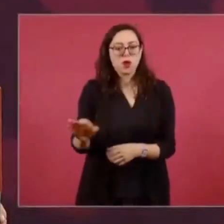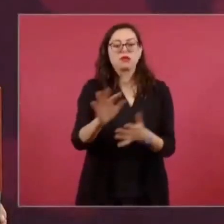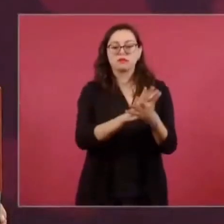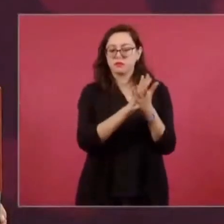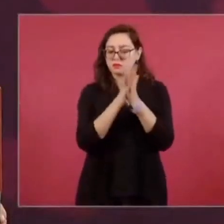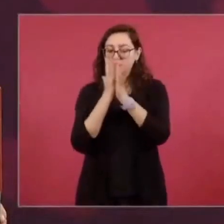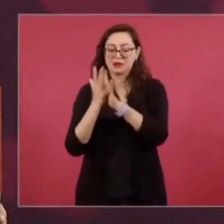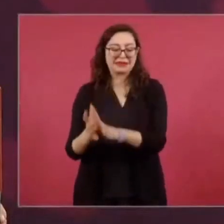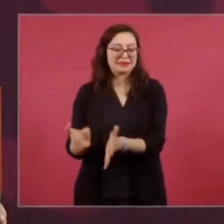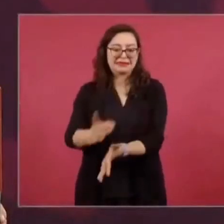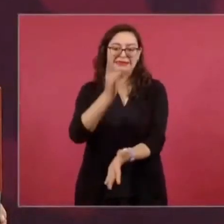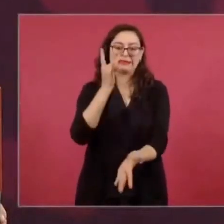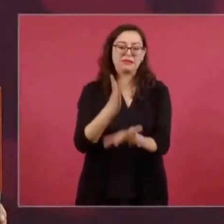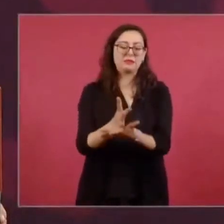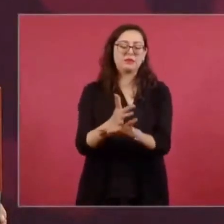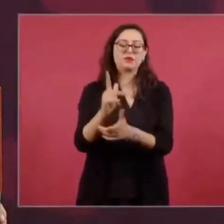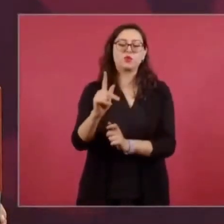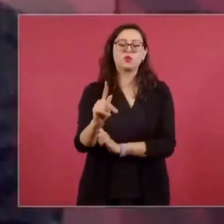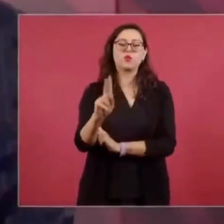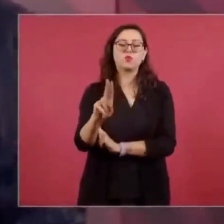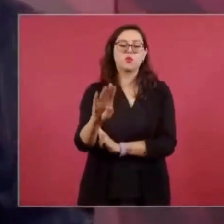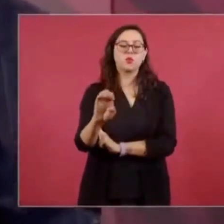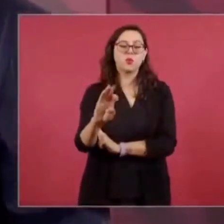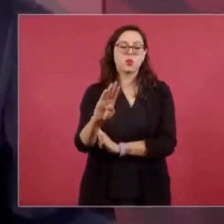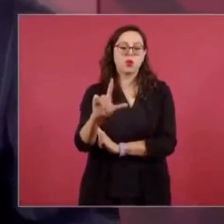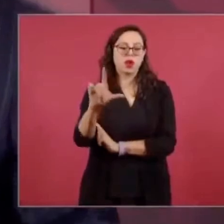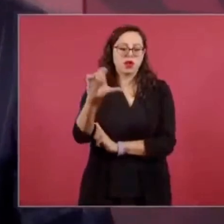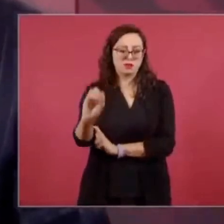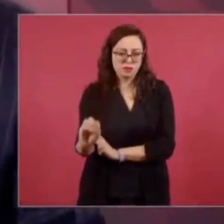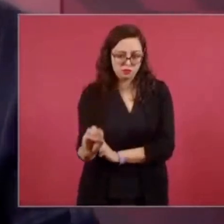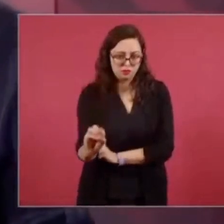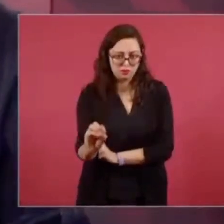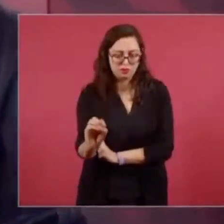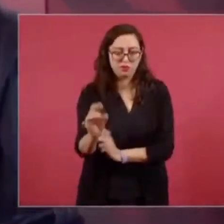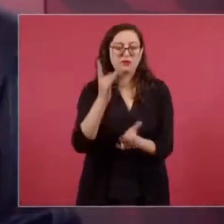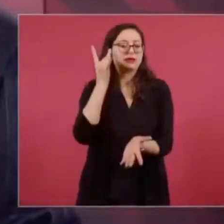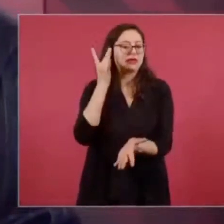Solo con el pueblo. Esto no significa